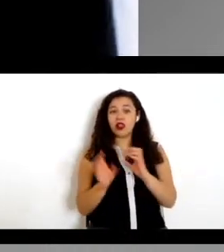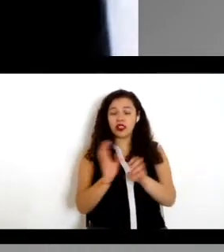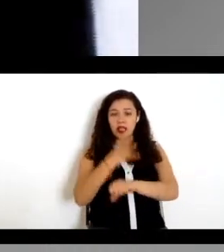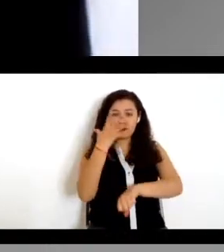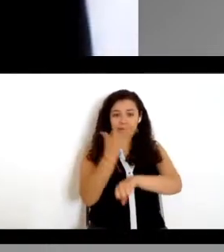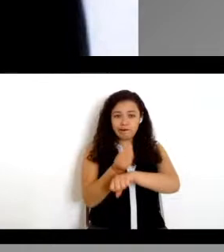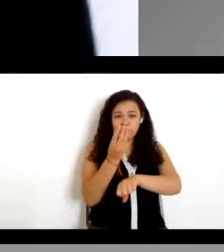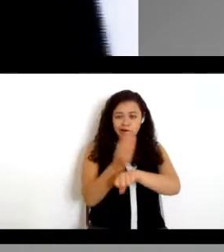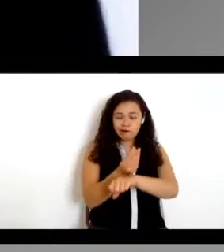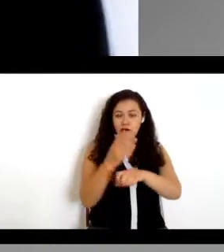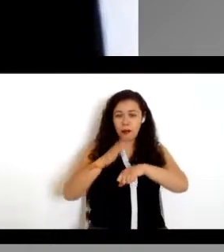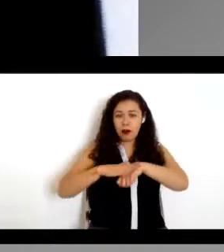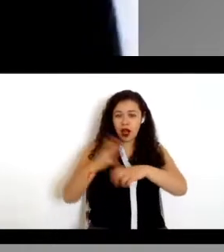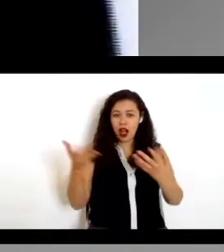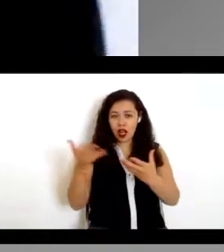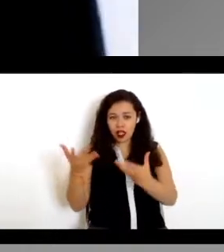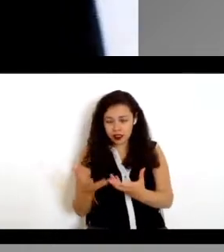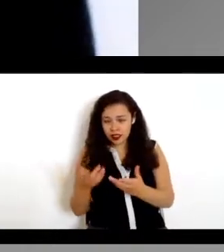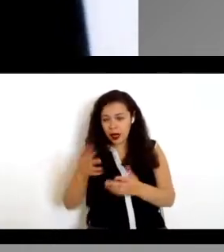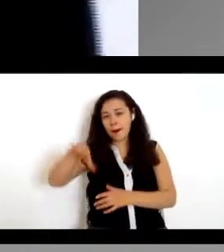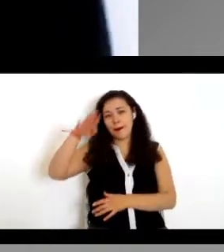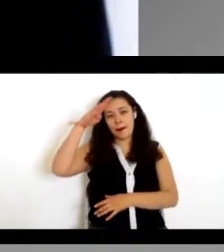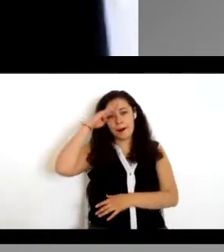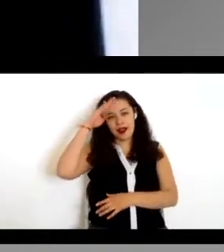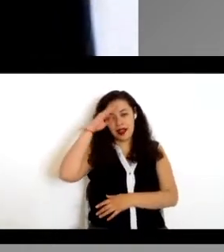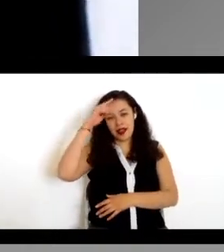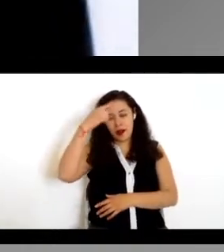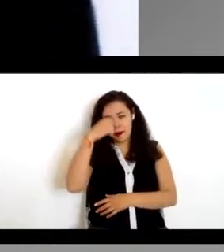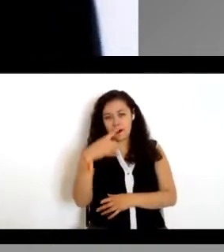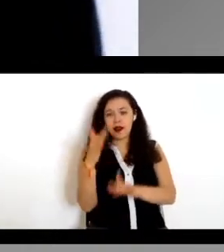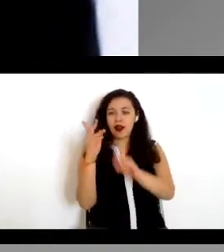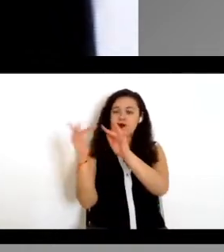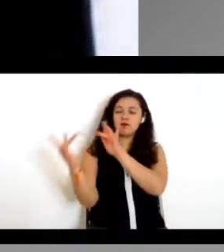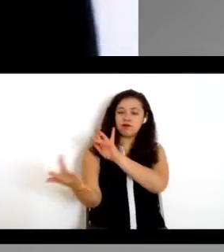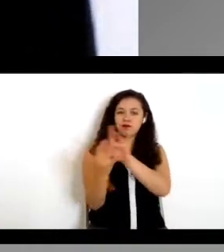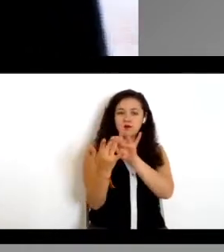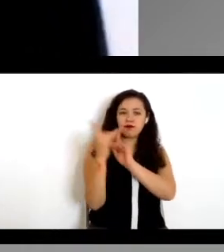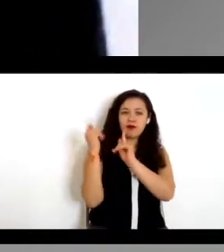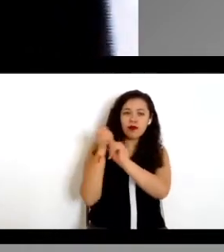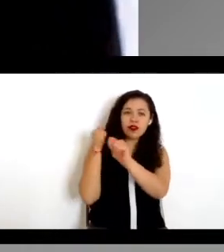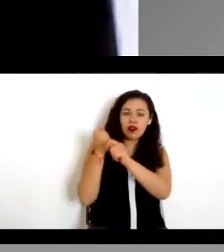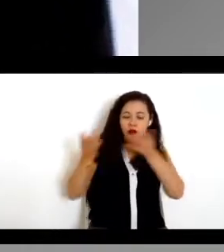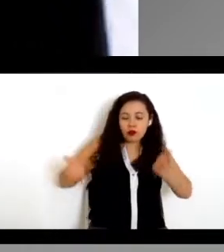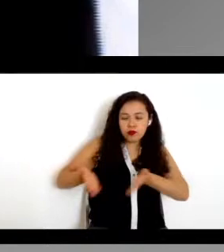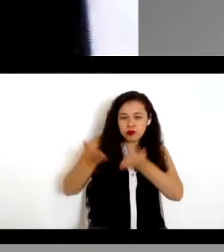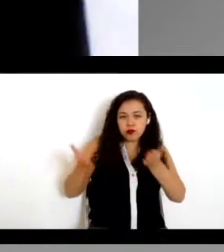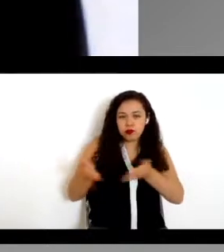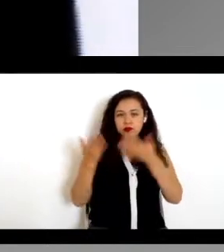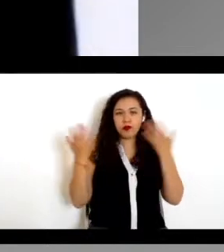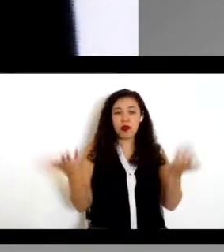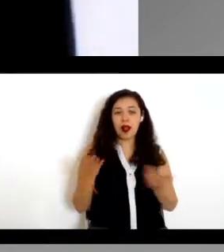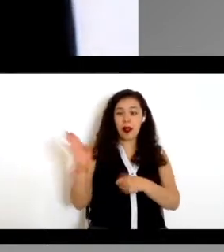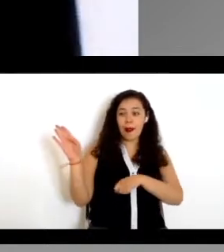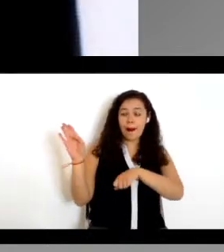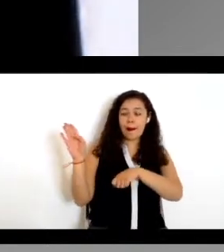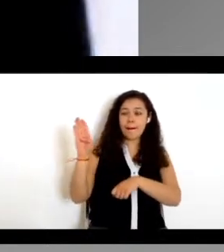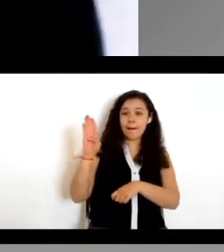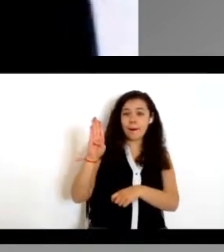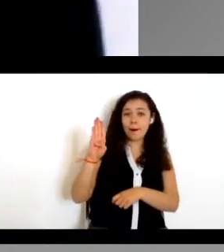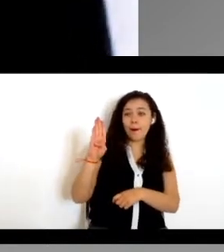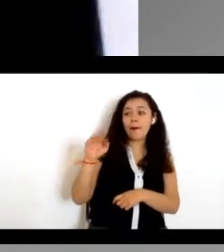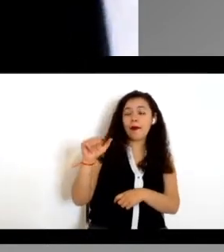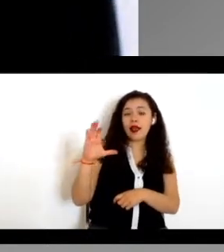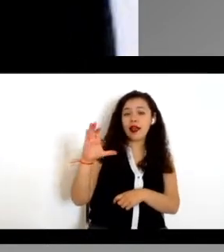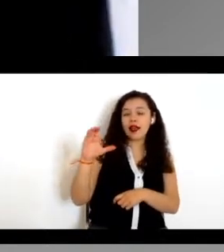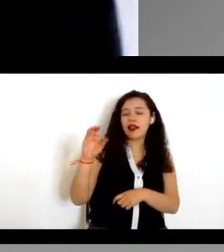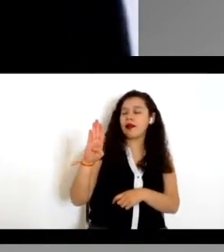que hacer, favorecer las redes de transporte, favorecer el acceso a becas, eso es algo fundamental